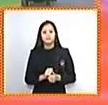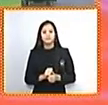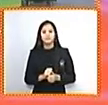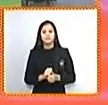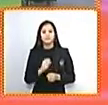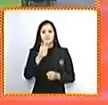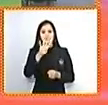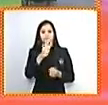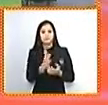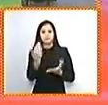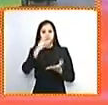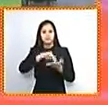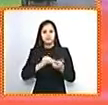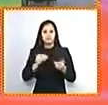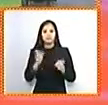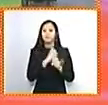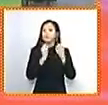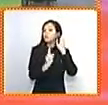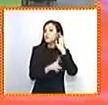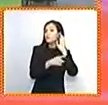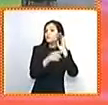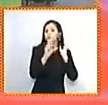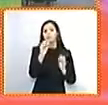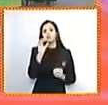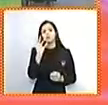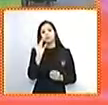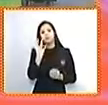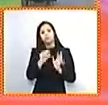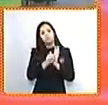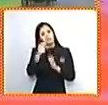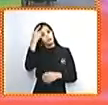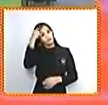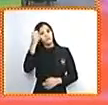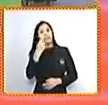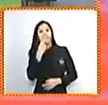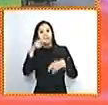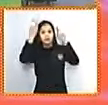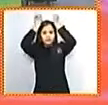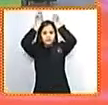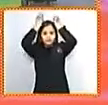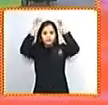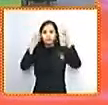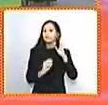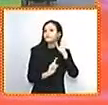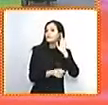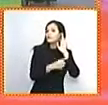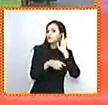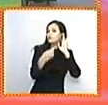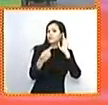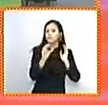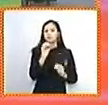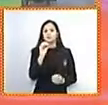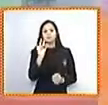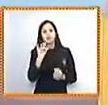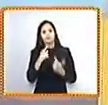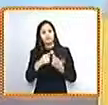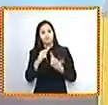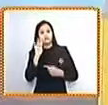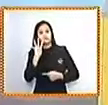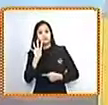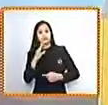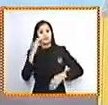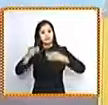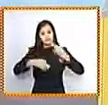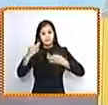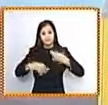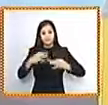el 4. Reitero, número ganador para la diaria es el 08 con su símbolo de sueños conejo y para diaria más 108 mastro.